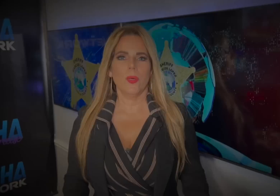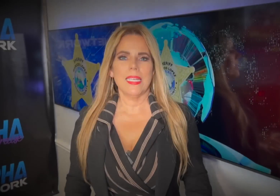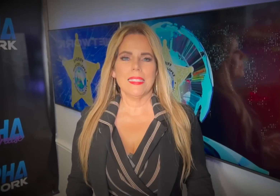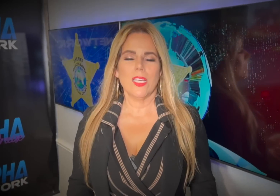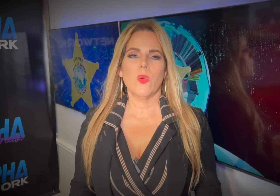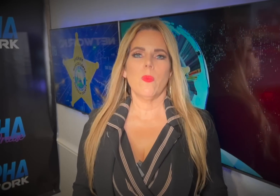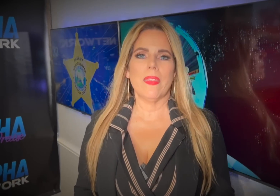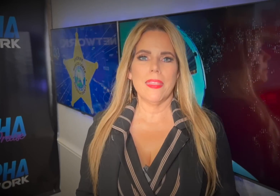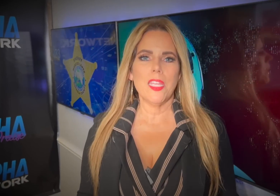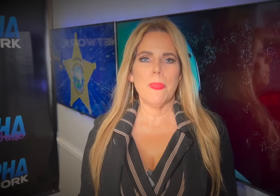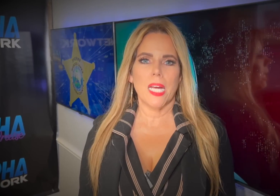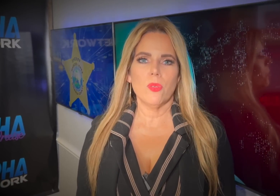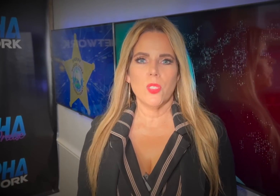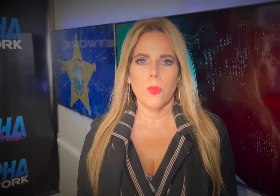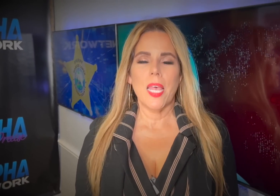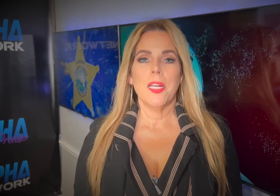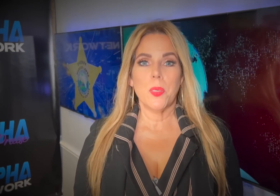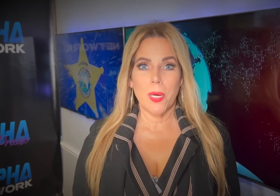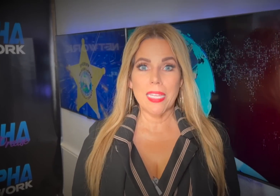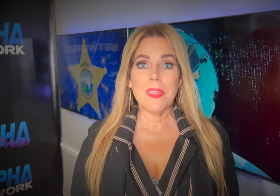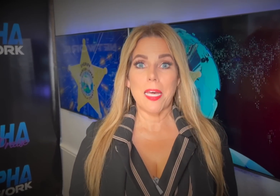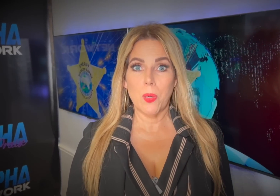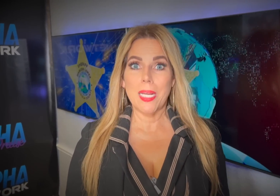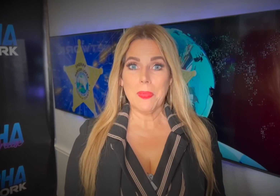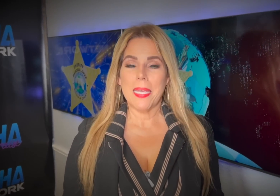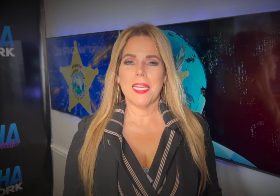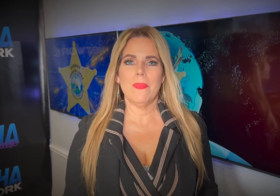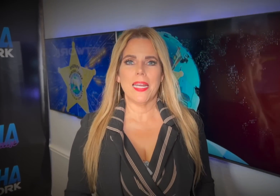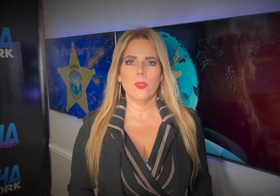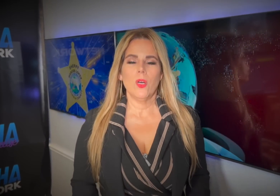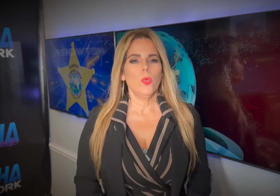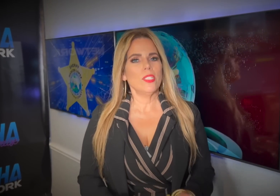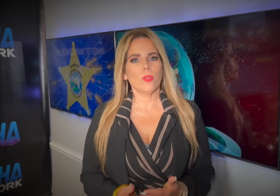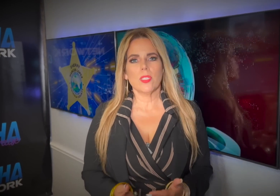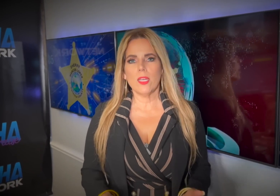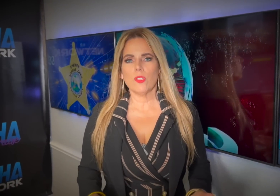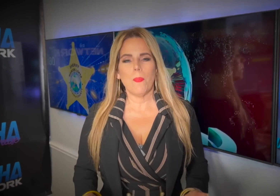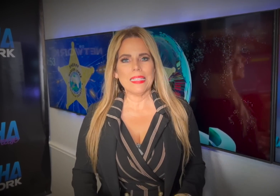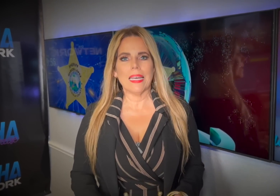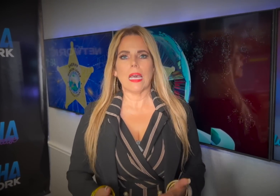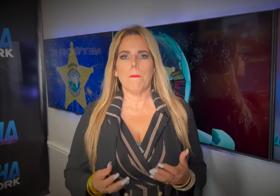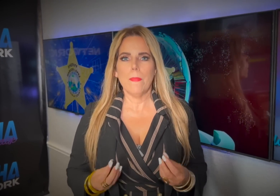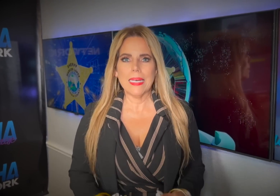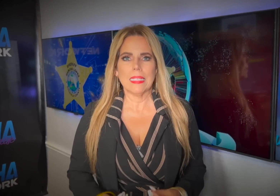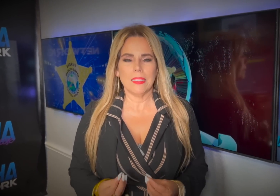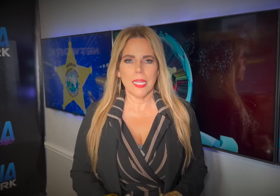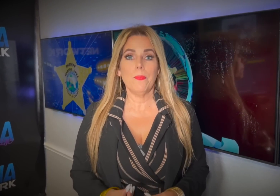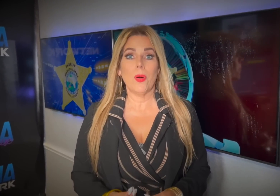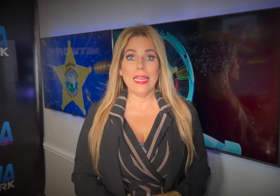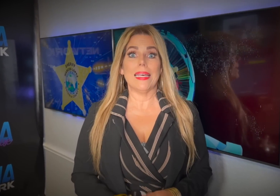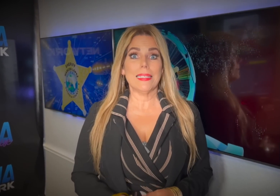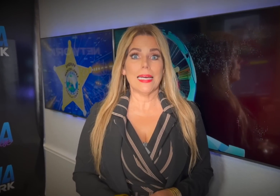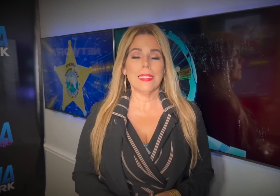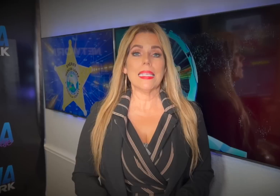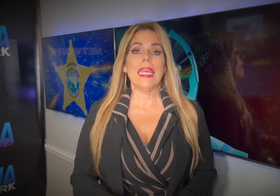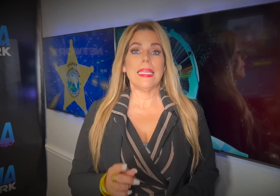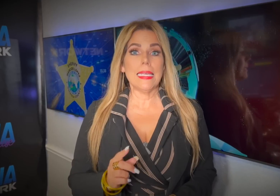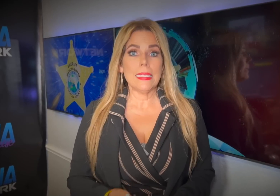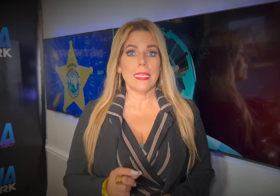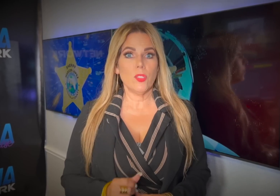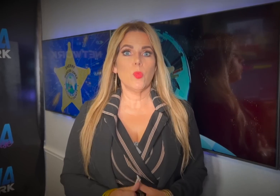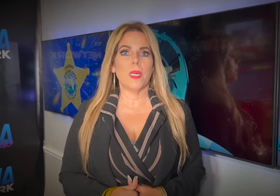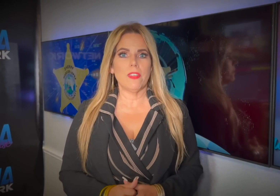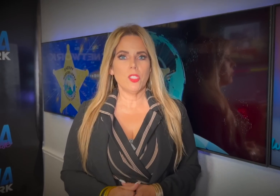Señores, como medida de precaución, recuerden que ahora en el verano nuestros hijos pasan más tiempo en las casas